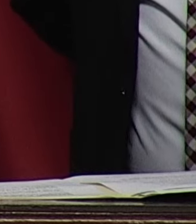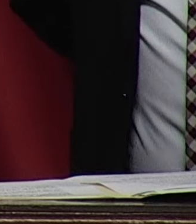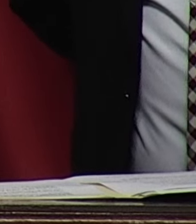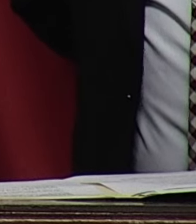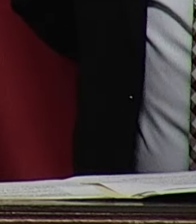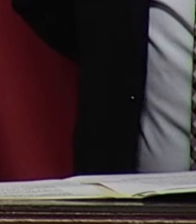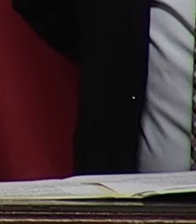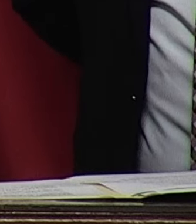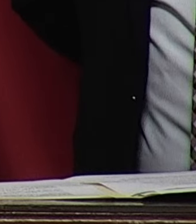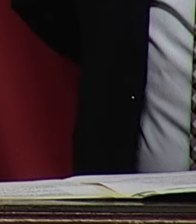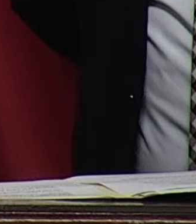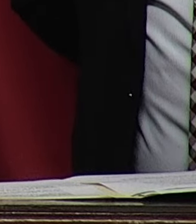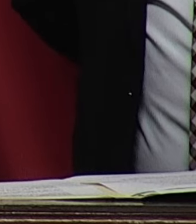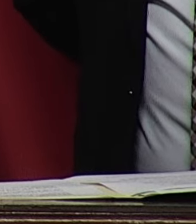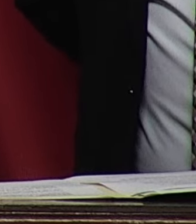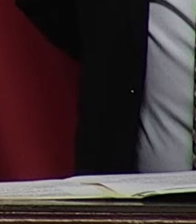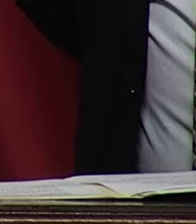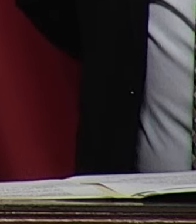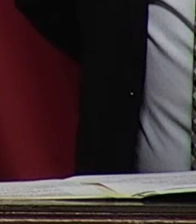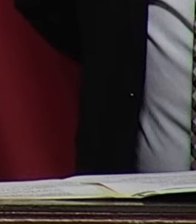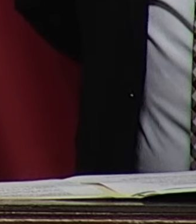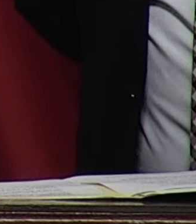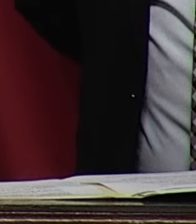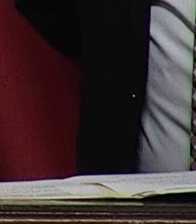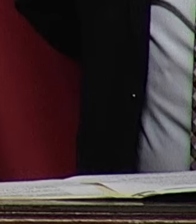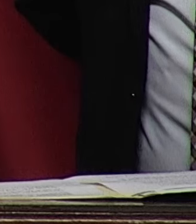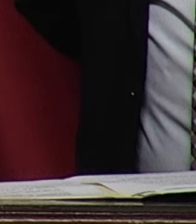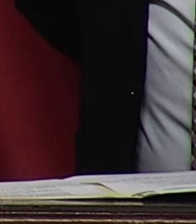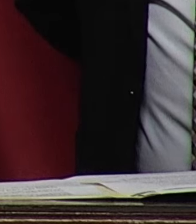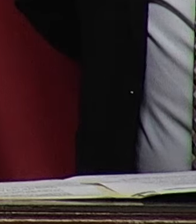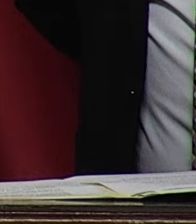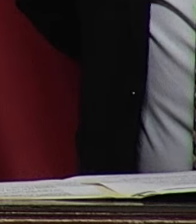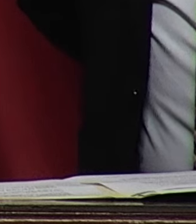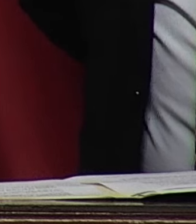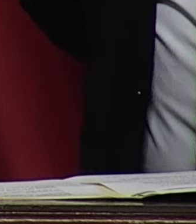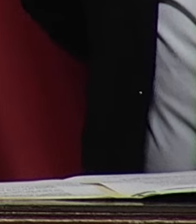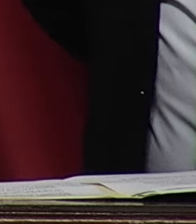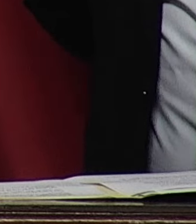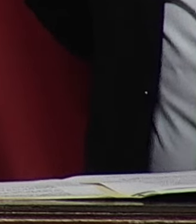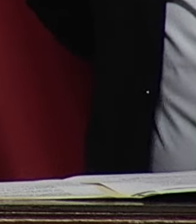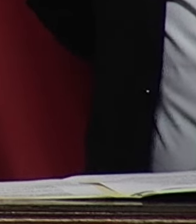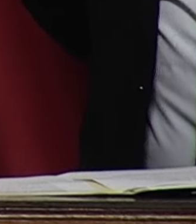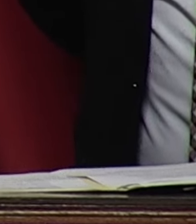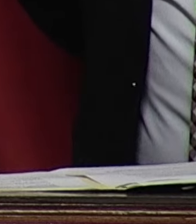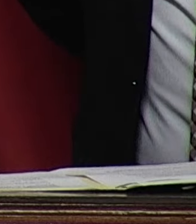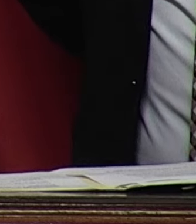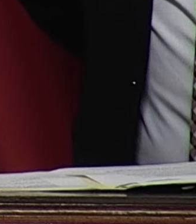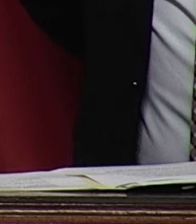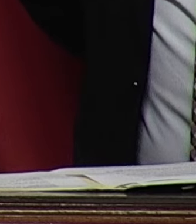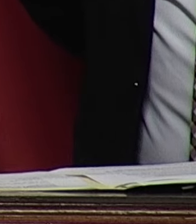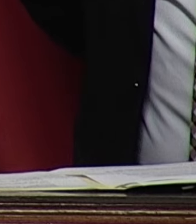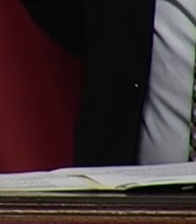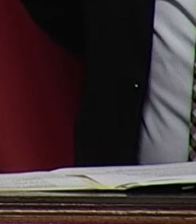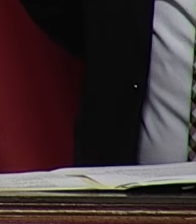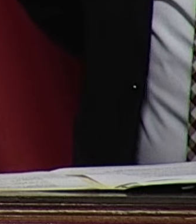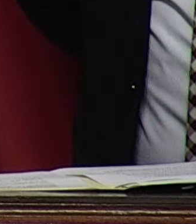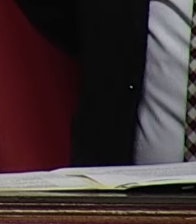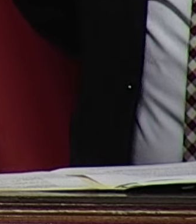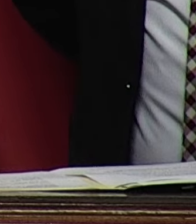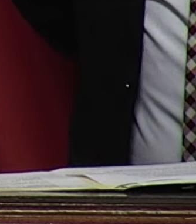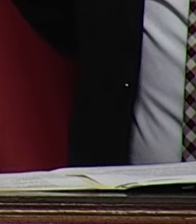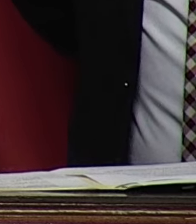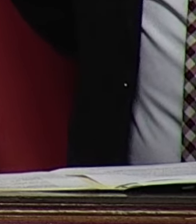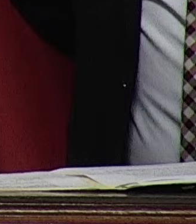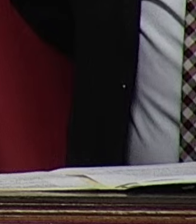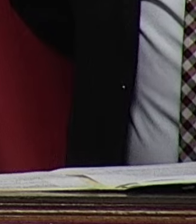a efecto de llevar a cabo la sesión de apertura conforme al artículo 25 de la Ley Orgánica de este